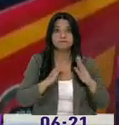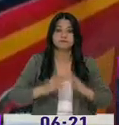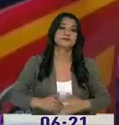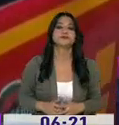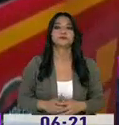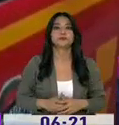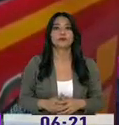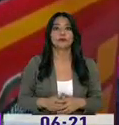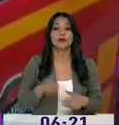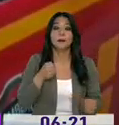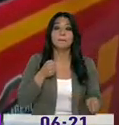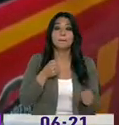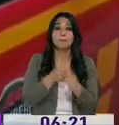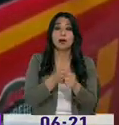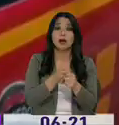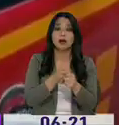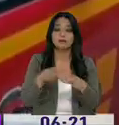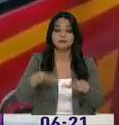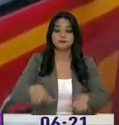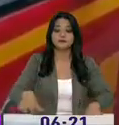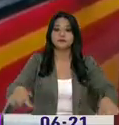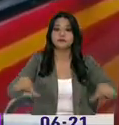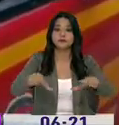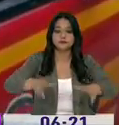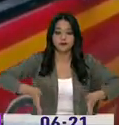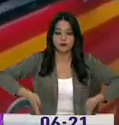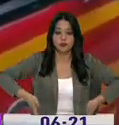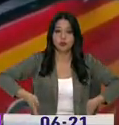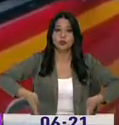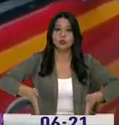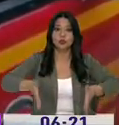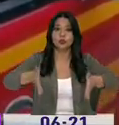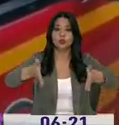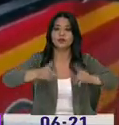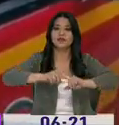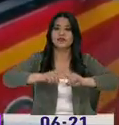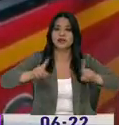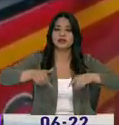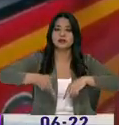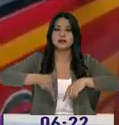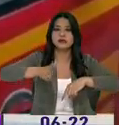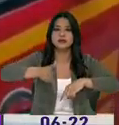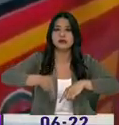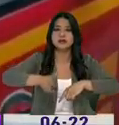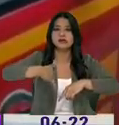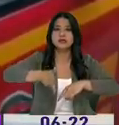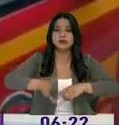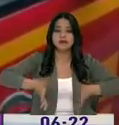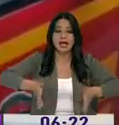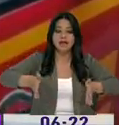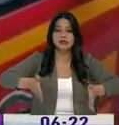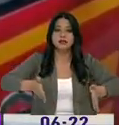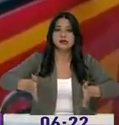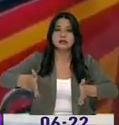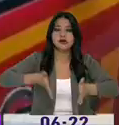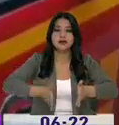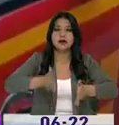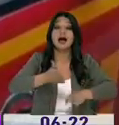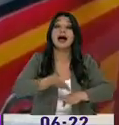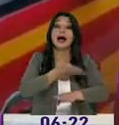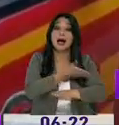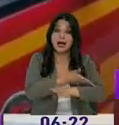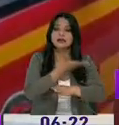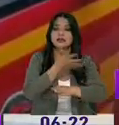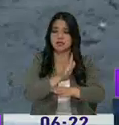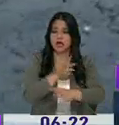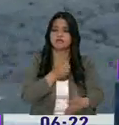accidente se da en un área, en una zona, en donde hay mucha irregularidad en la calzada y ya se han registrado accidentes